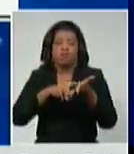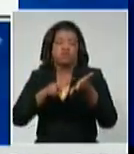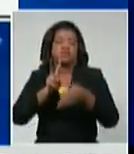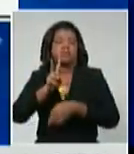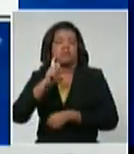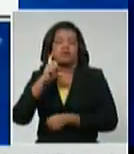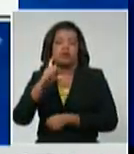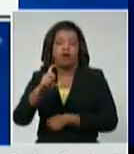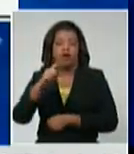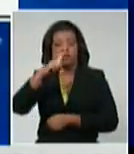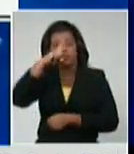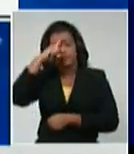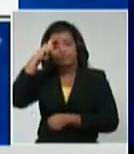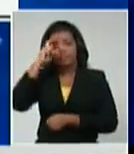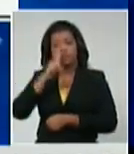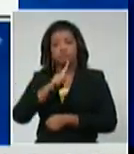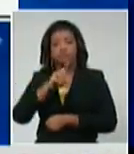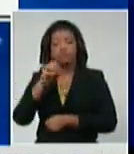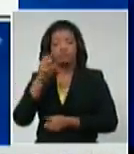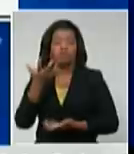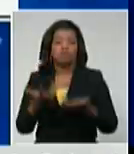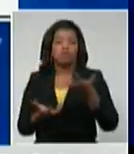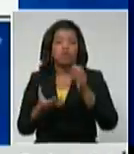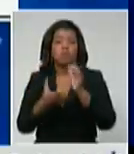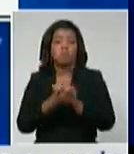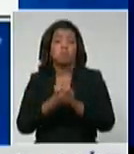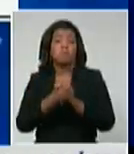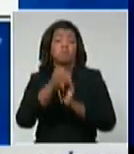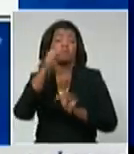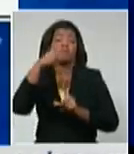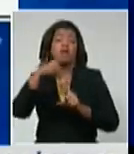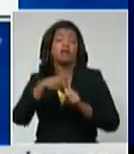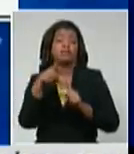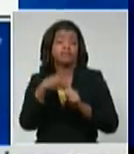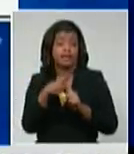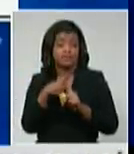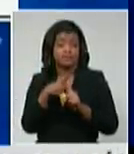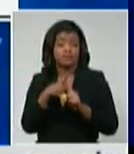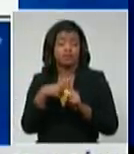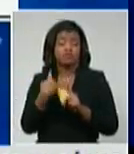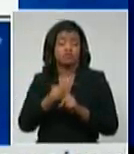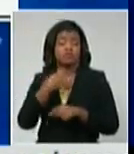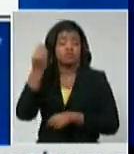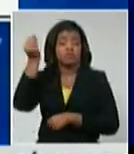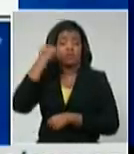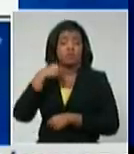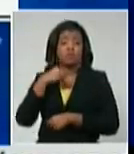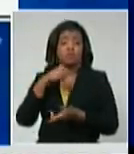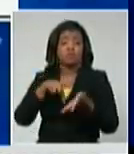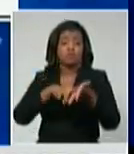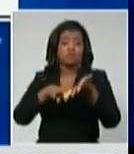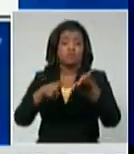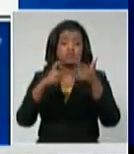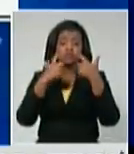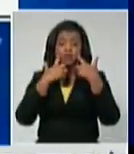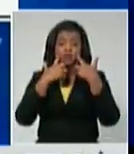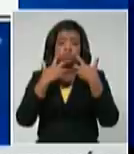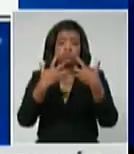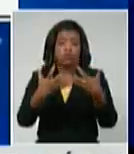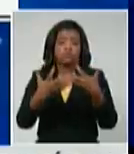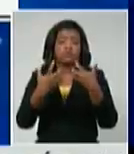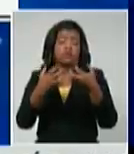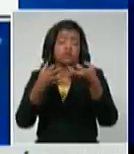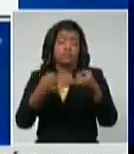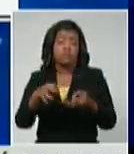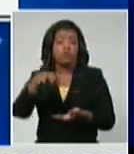Espíritus, de Cienfuegos, Matanzas, que sabemos la importancia que tiene por el lugar donde está